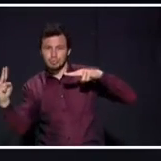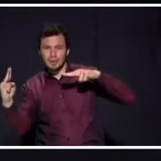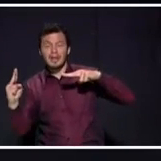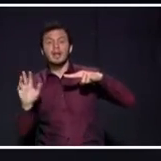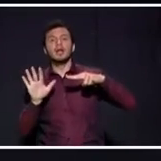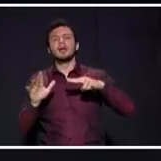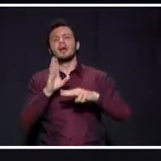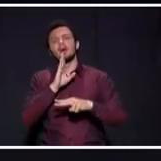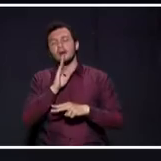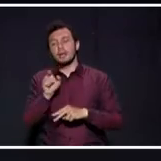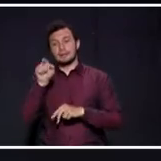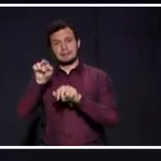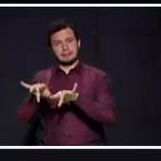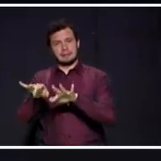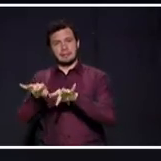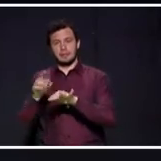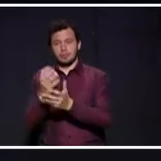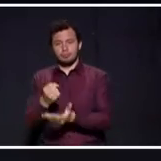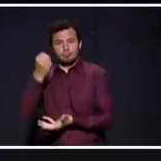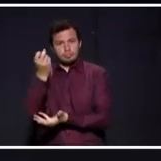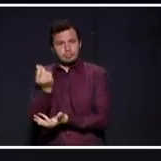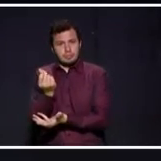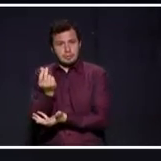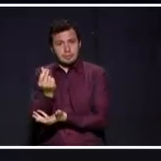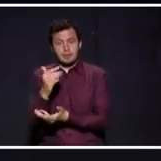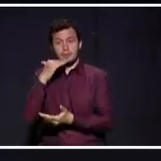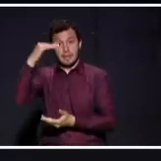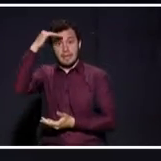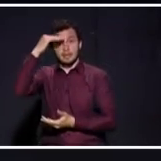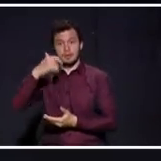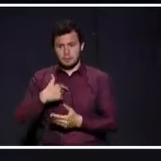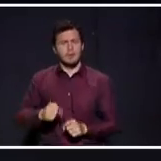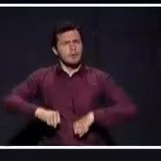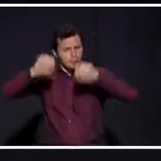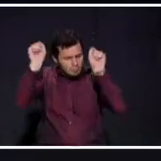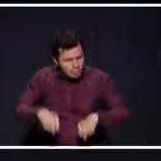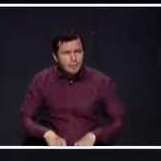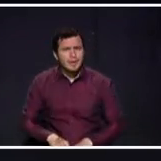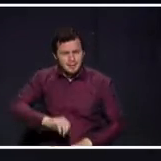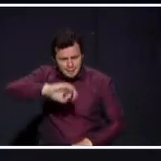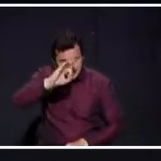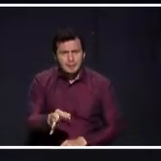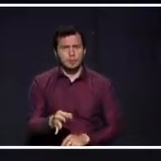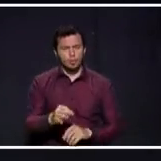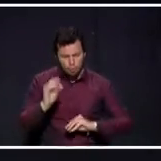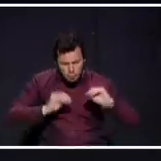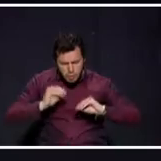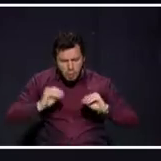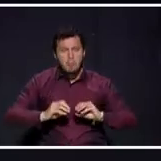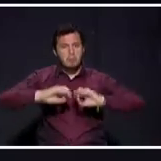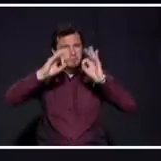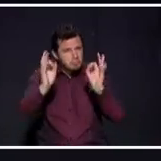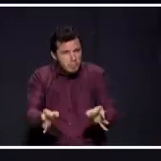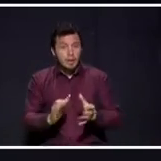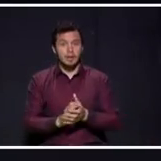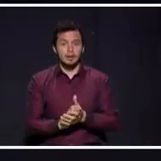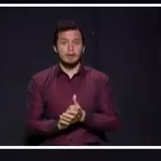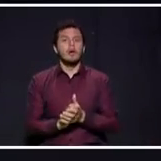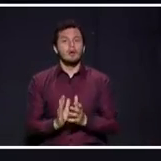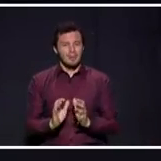medellín eso es posible es posible estructurar lo es posible hacerlo realidad y lo tenemos que hacer realidad en antioquia